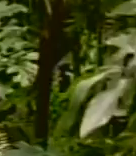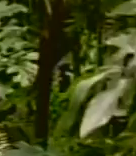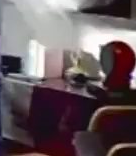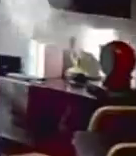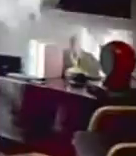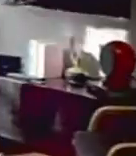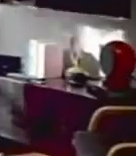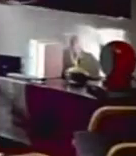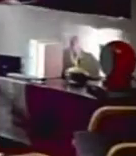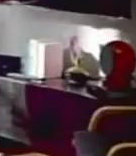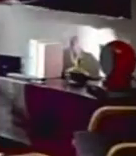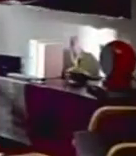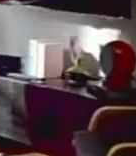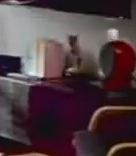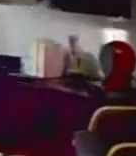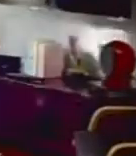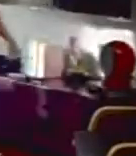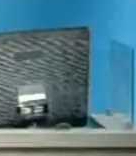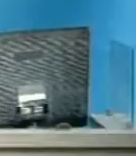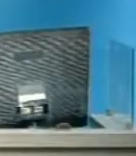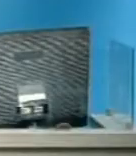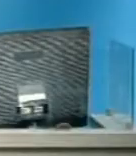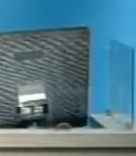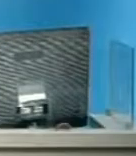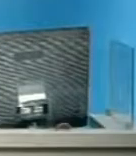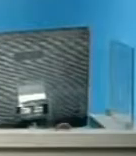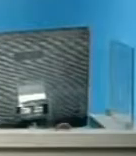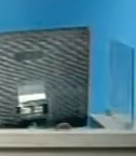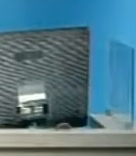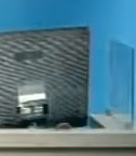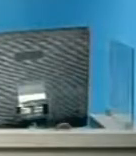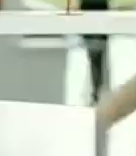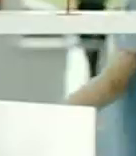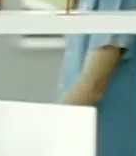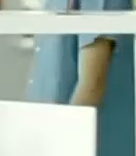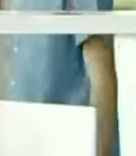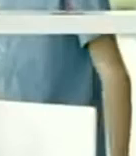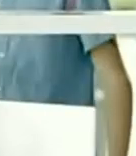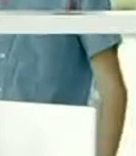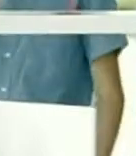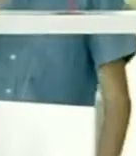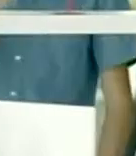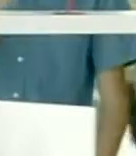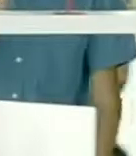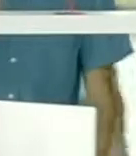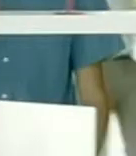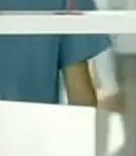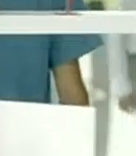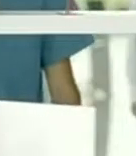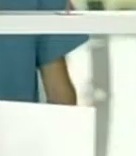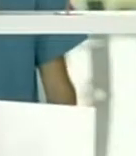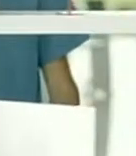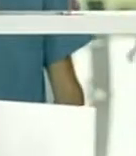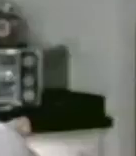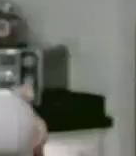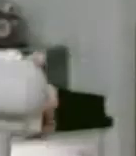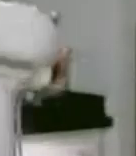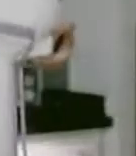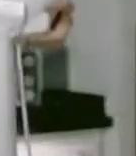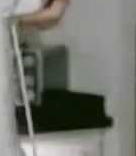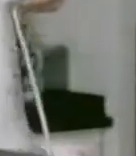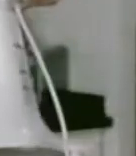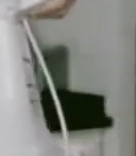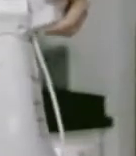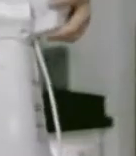Arreglar el jardín, comprar la TV porque llega el mundial, decidirte a viajar o comprar el último computador.